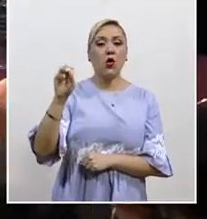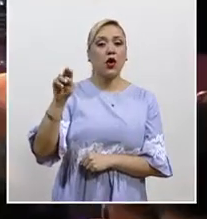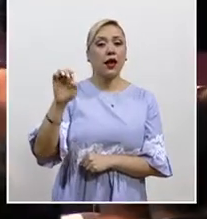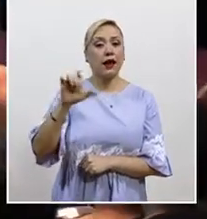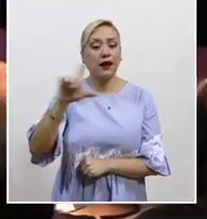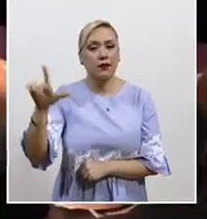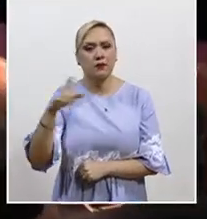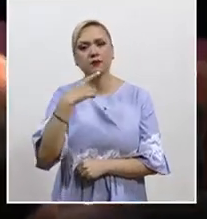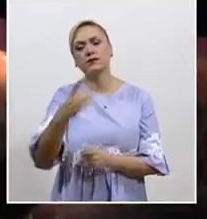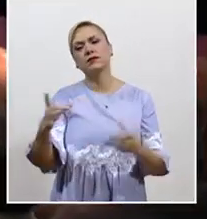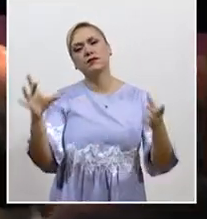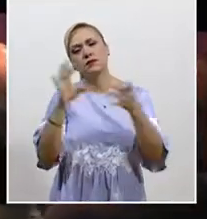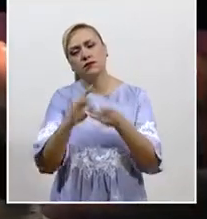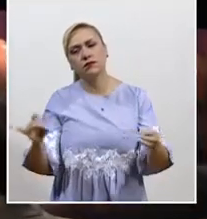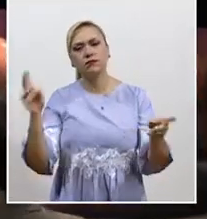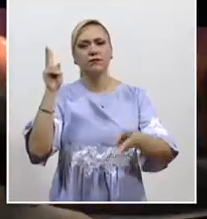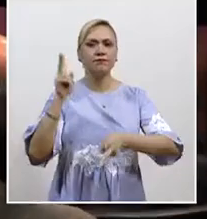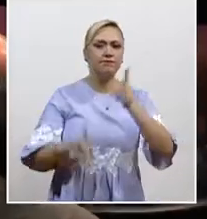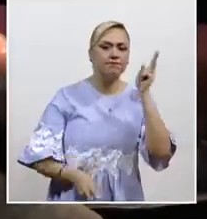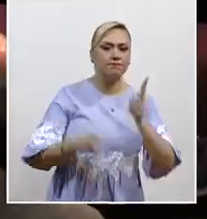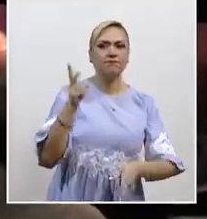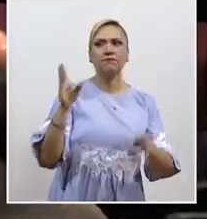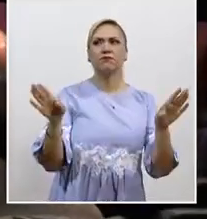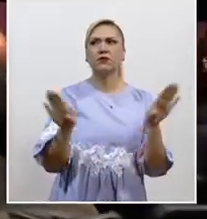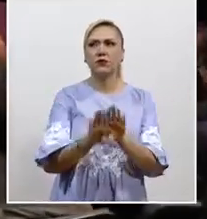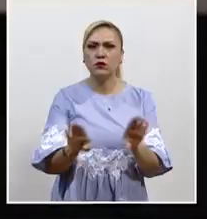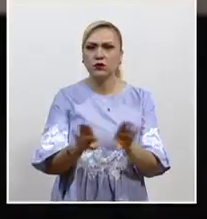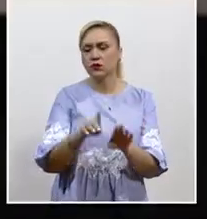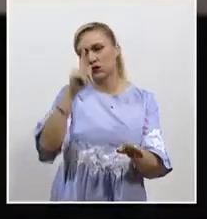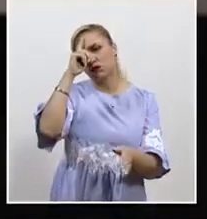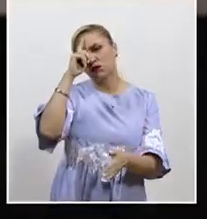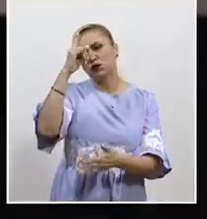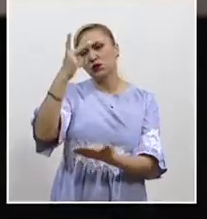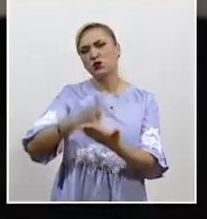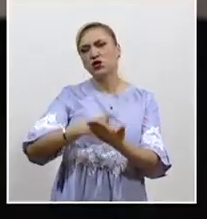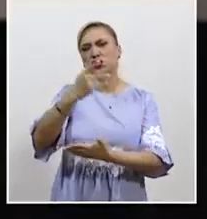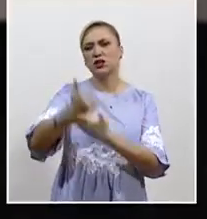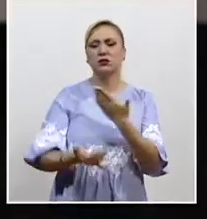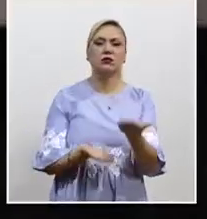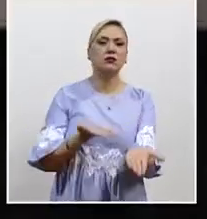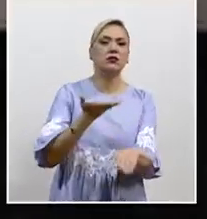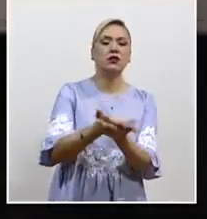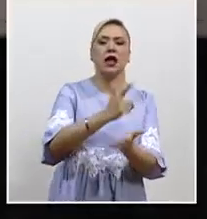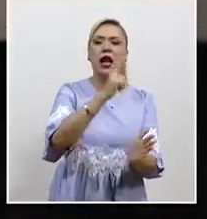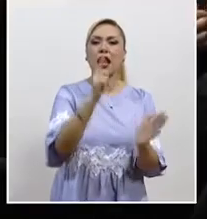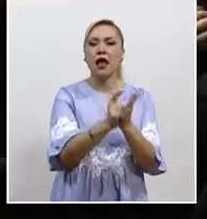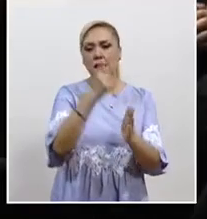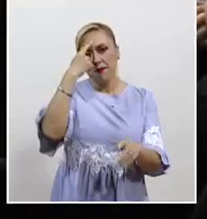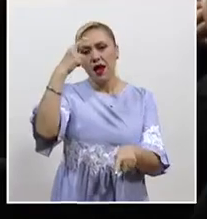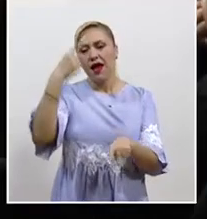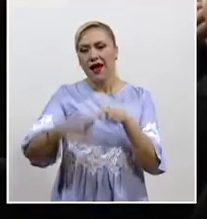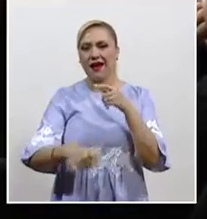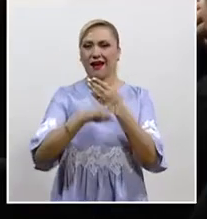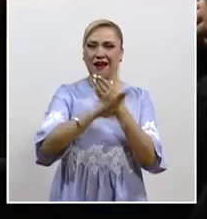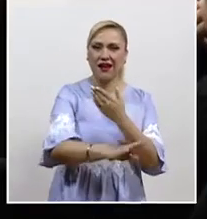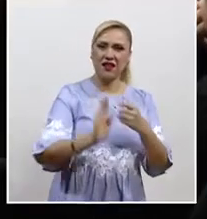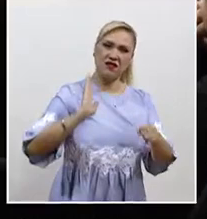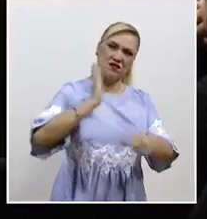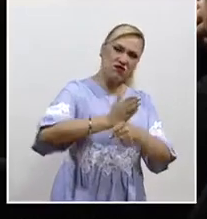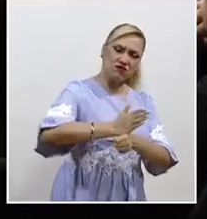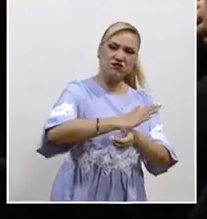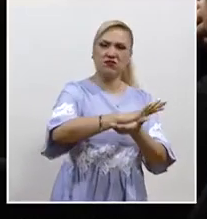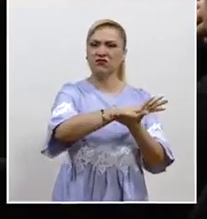diálogo con la sociedad civil sobre el proyecto de iniciativa de ley general para prevenir investigar sancionar y erradicar el